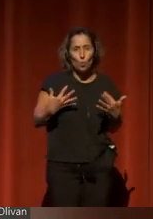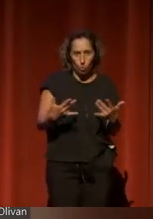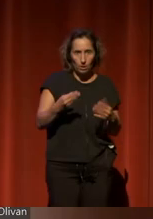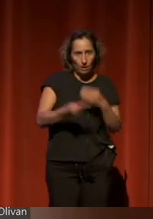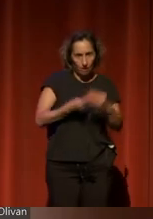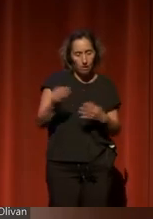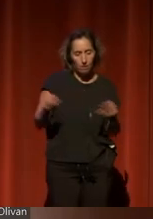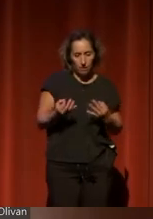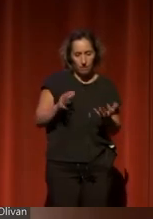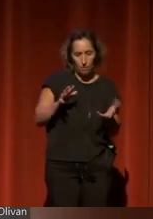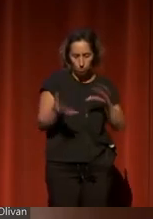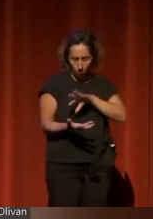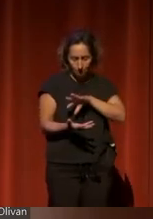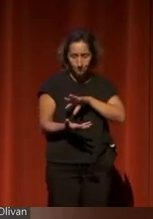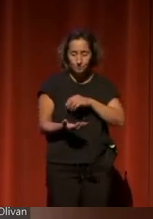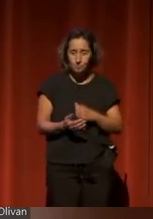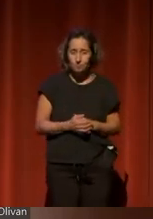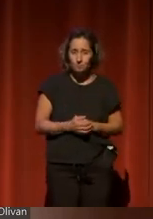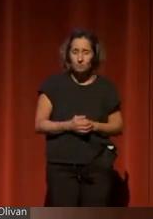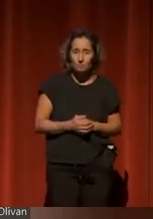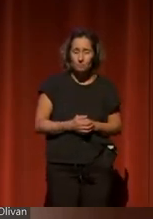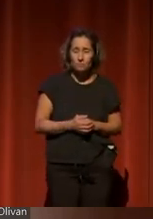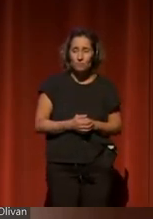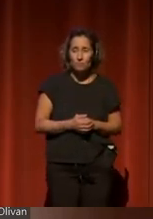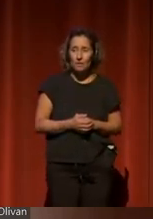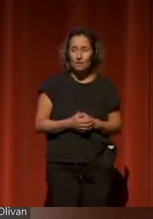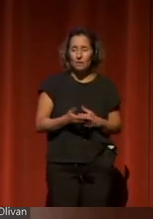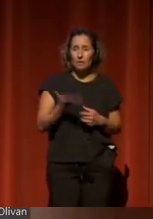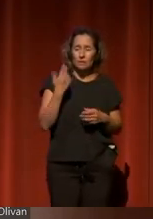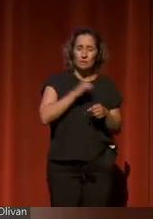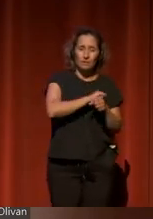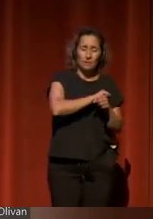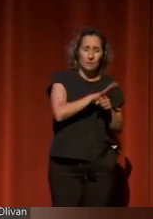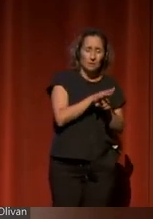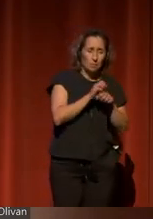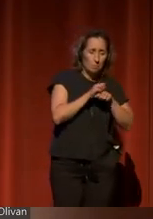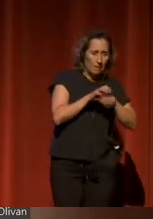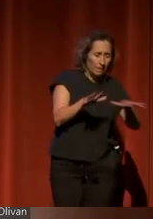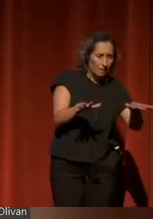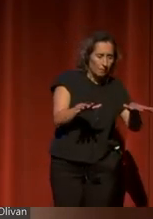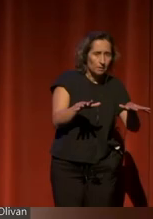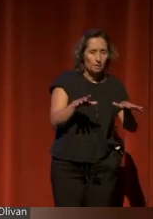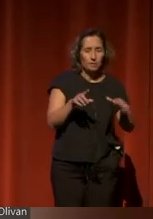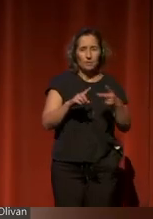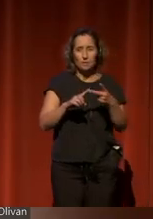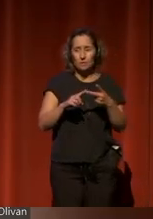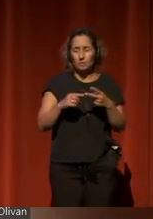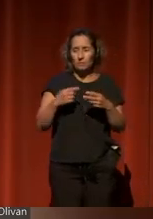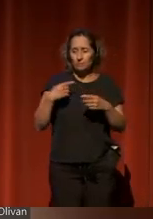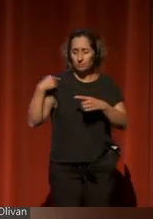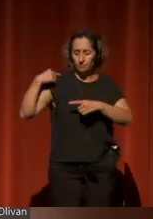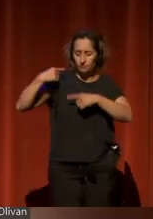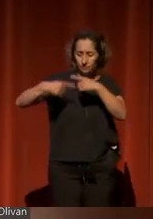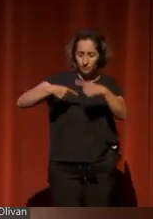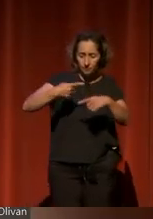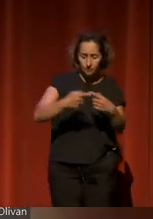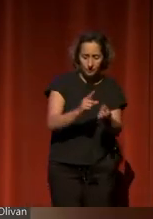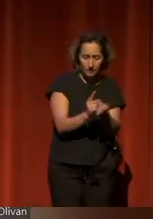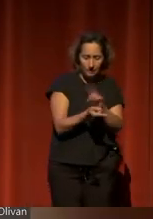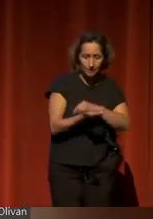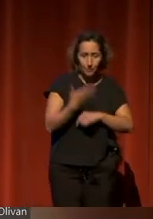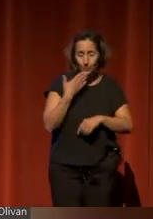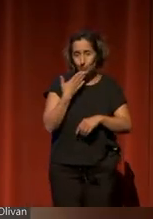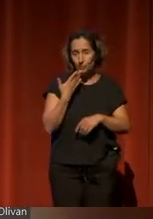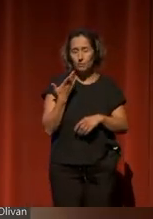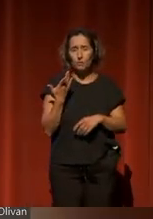que y que bueno con la pandemia Y quizá con los relevos generacionales quizá con las sensibilidades de algunos